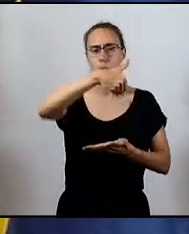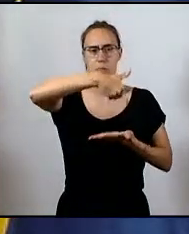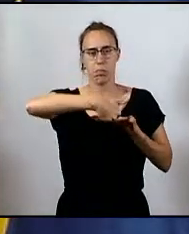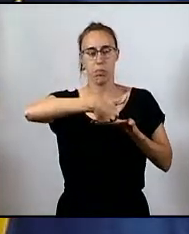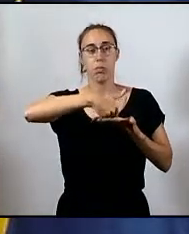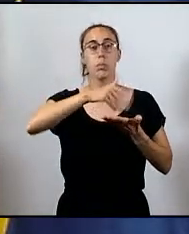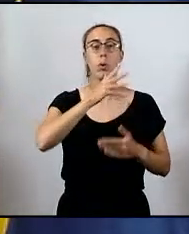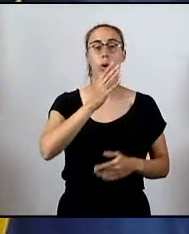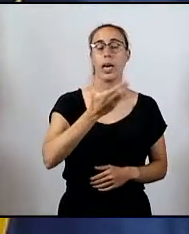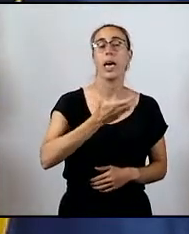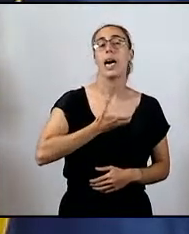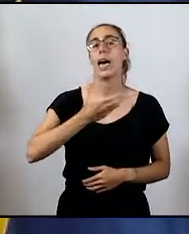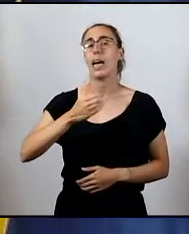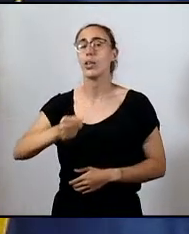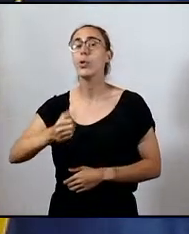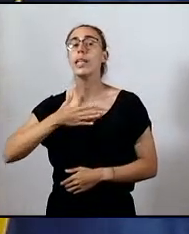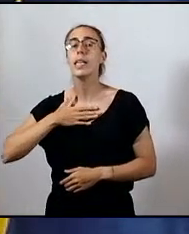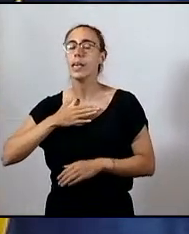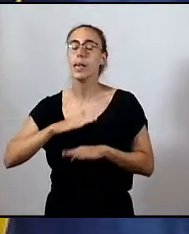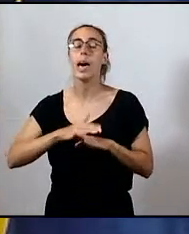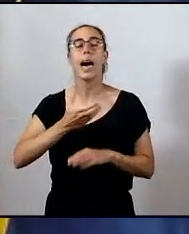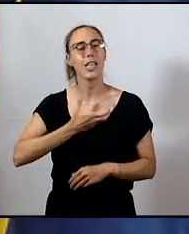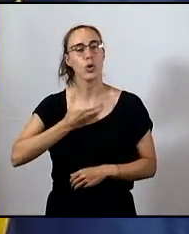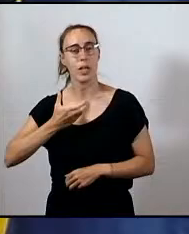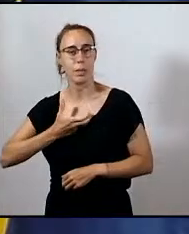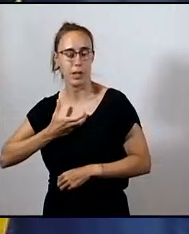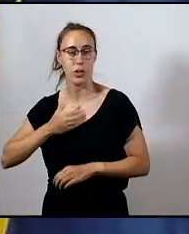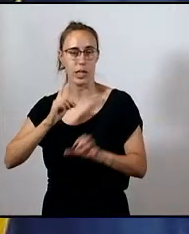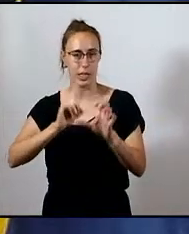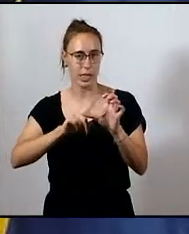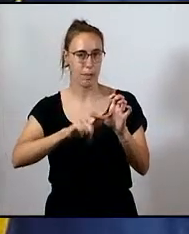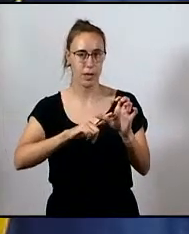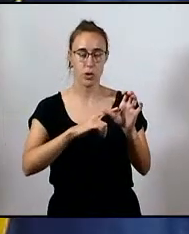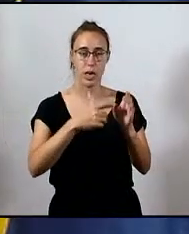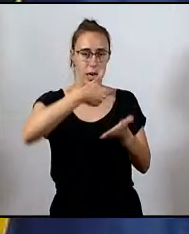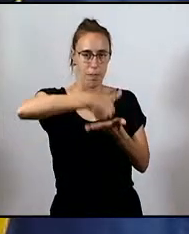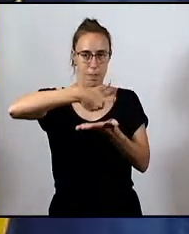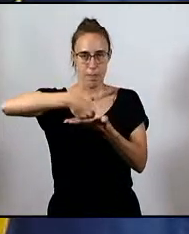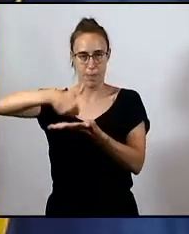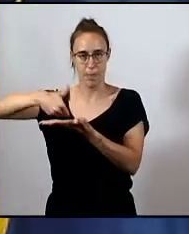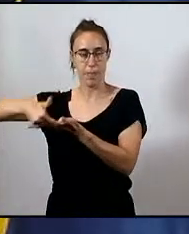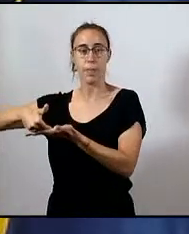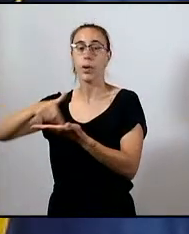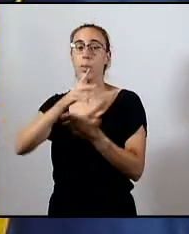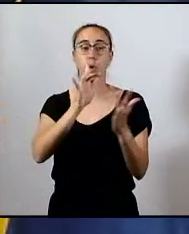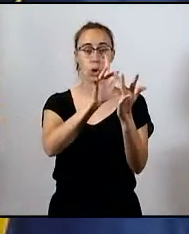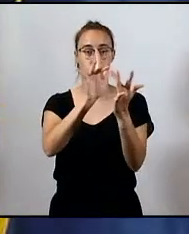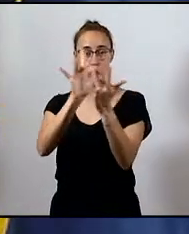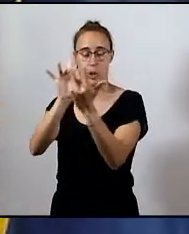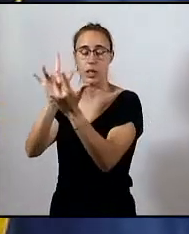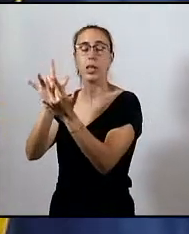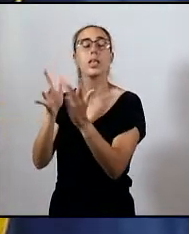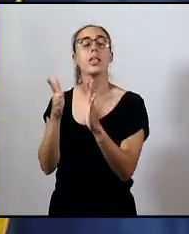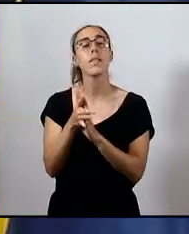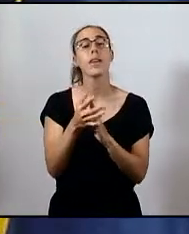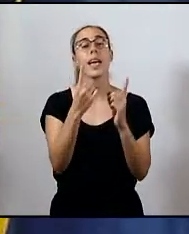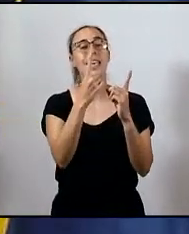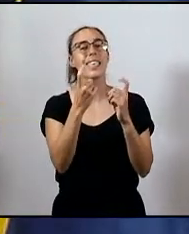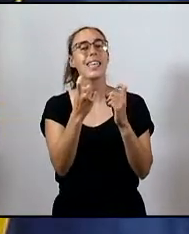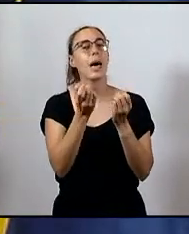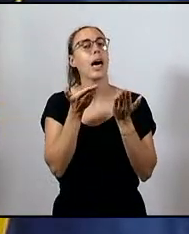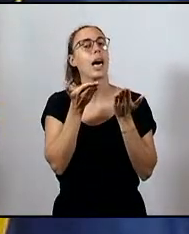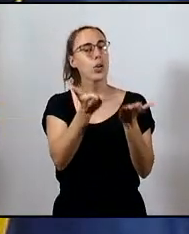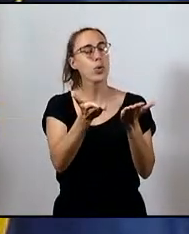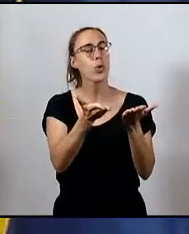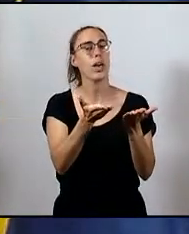los ayuntamientos extremeños en los contactos que llevamos mantenidos por toda la región. La necesidad de apoyo financiero para dar